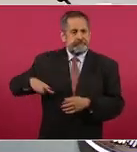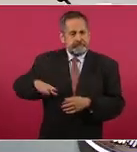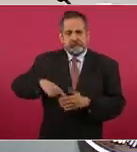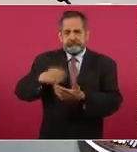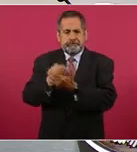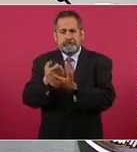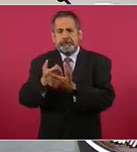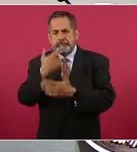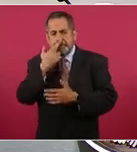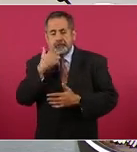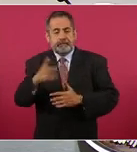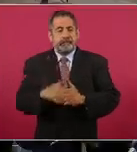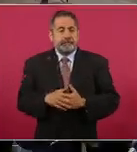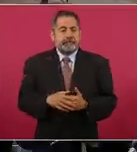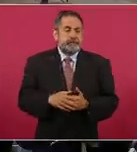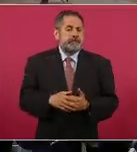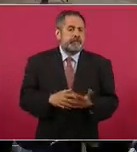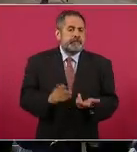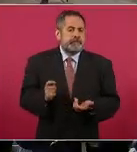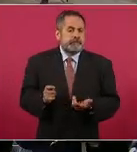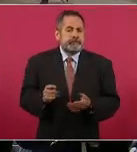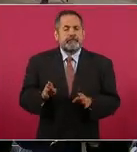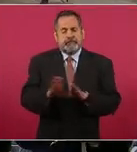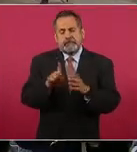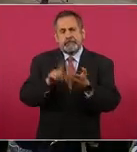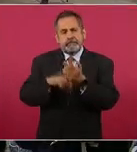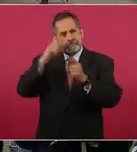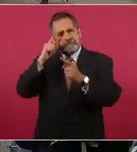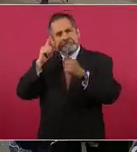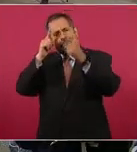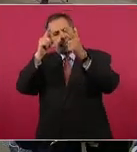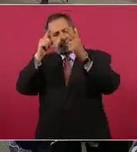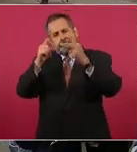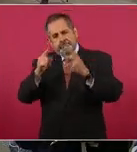económica. Muchas de ellas ya eran metas, ya